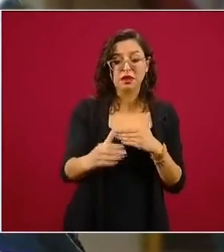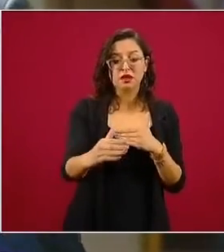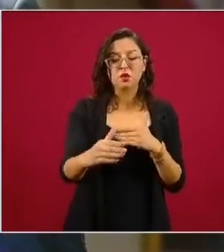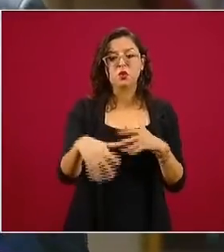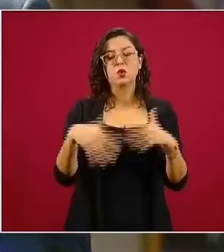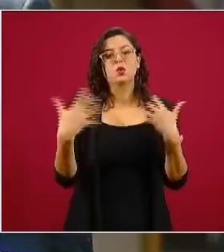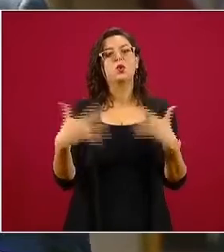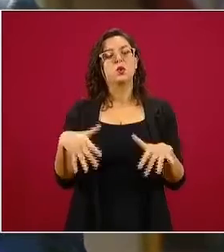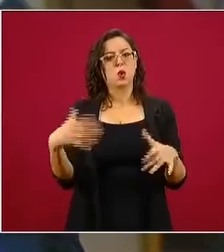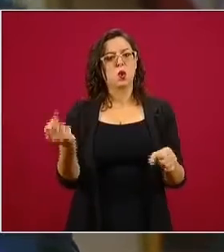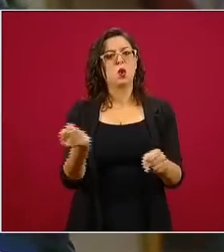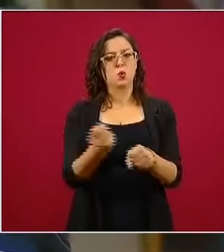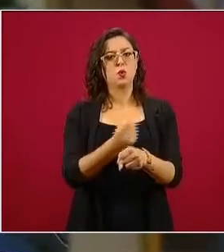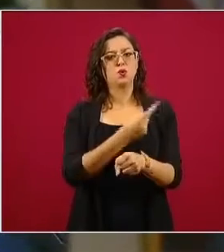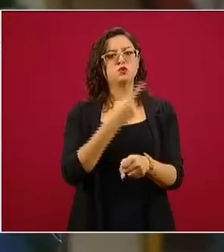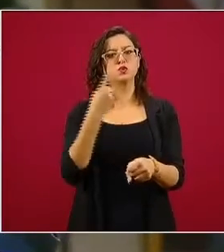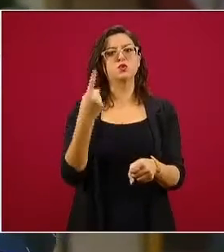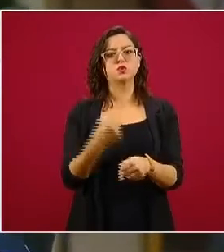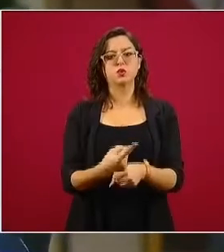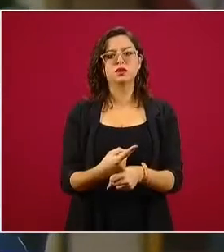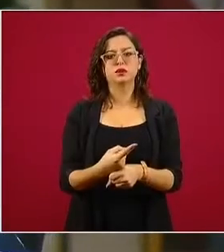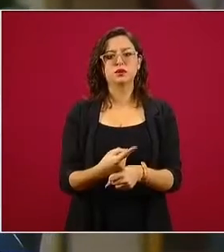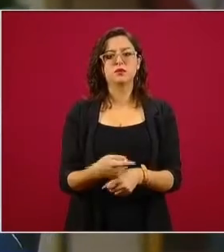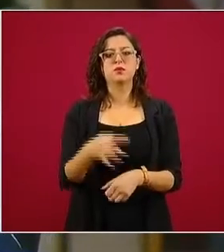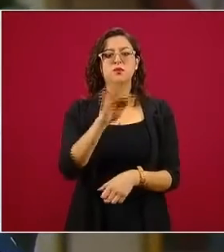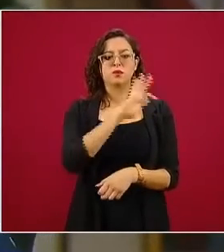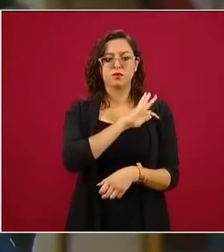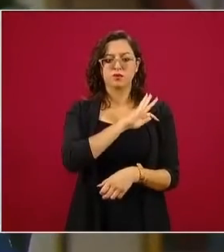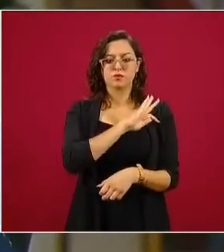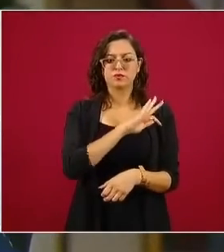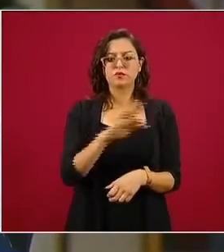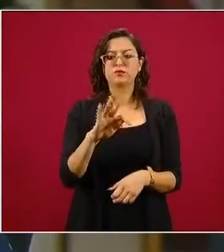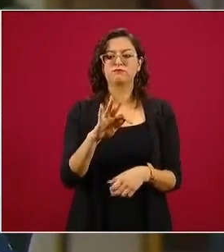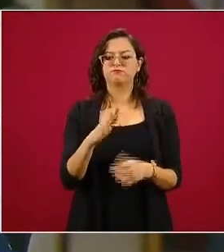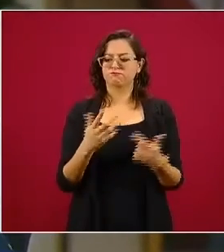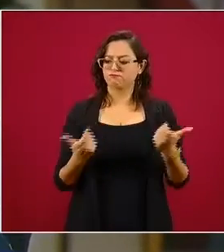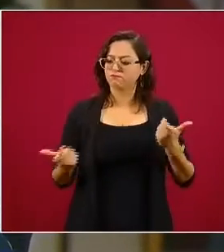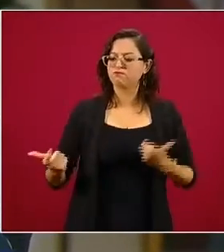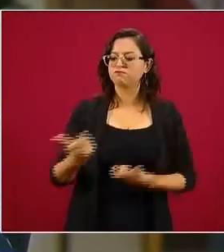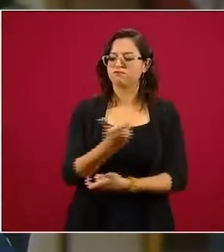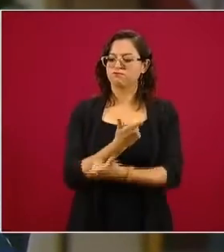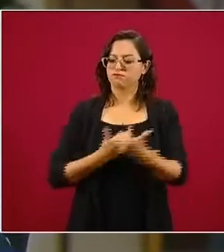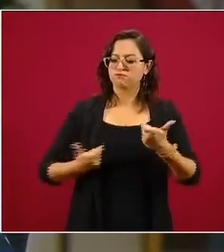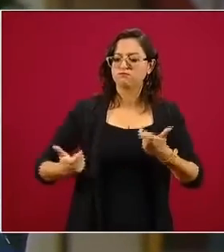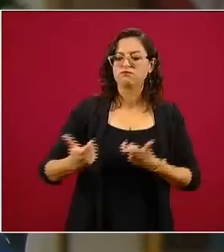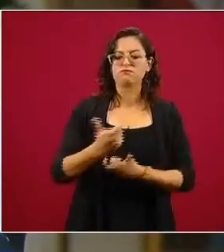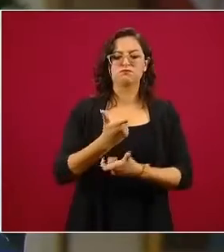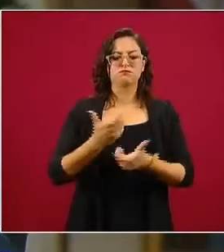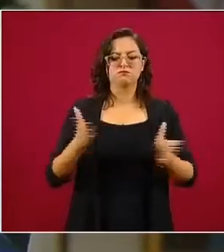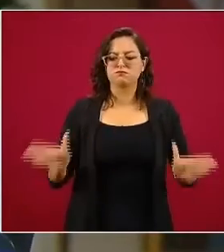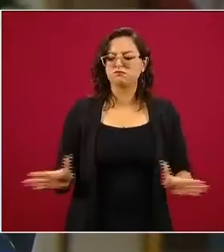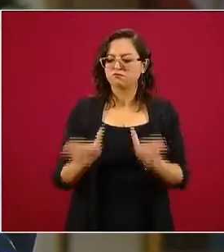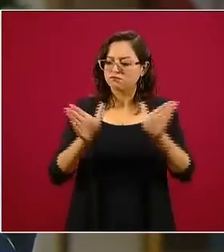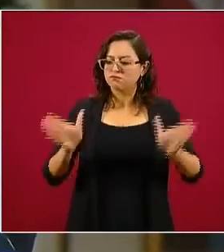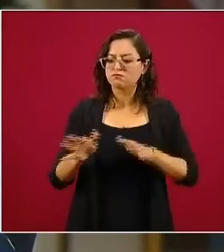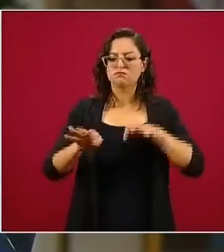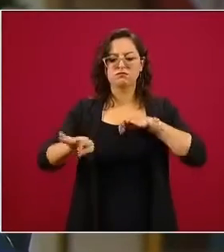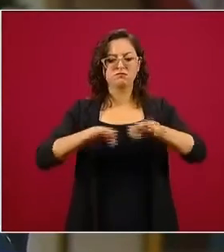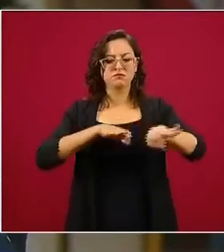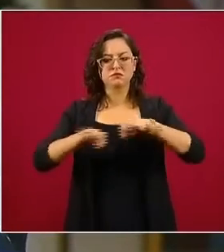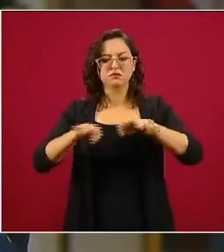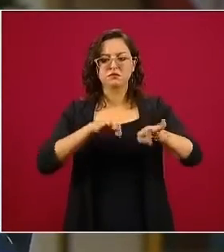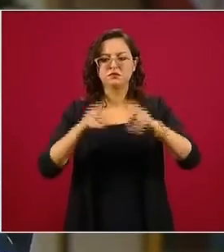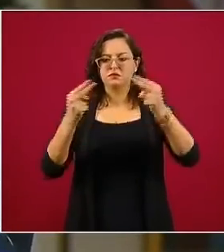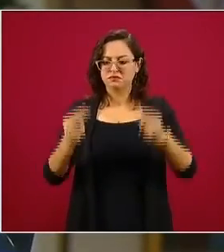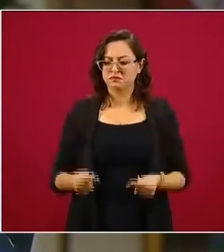opción para producir, crear empleos y fomentar el comercio